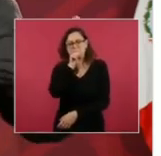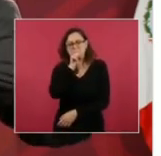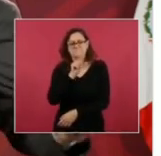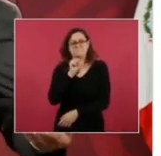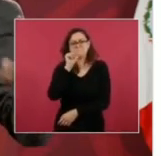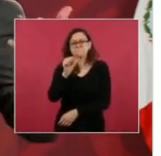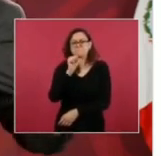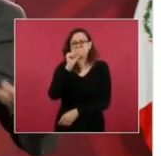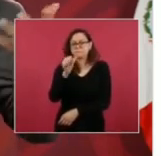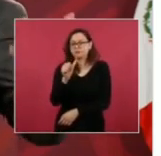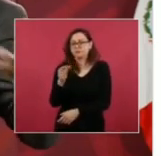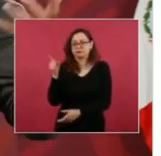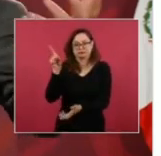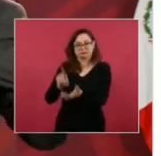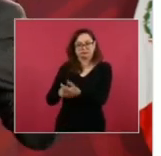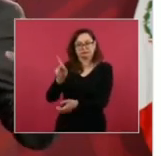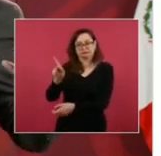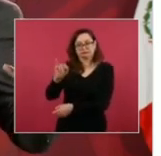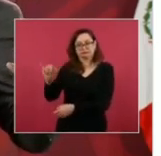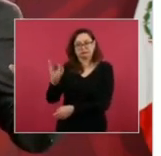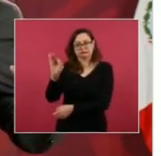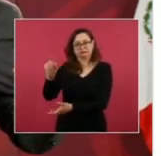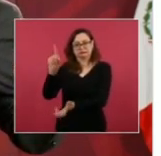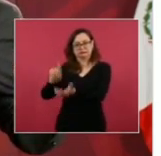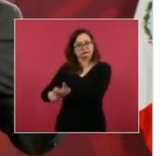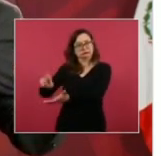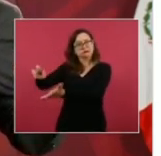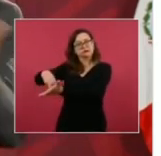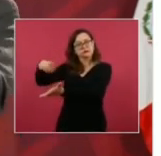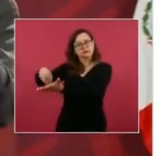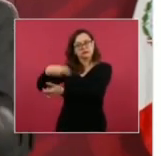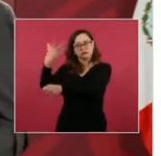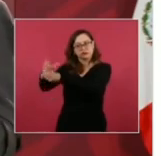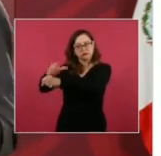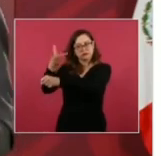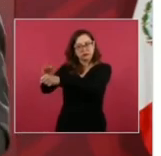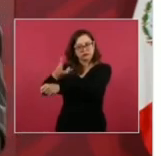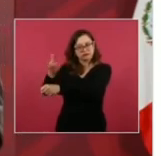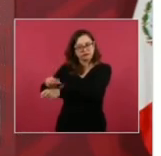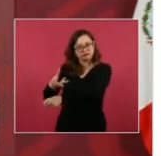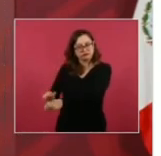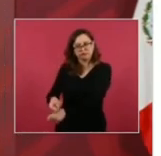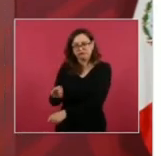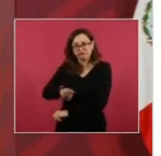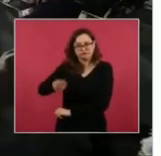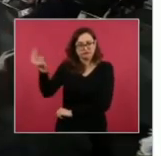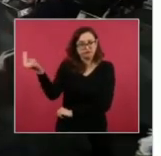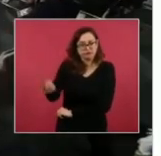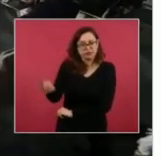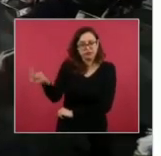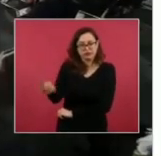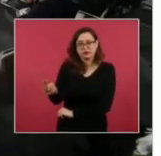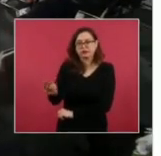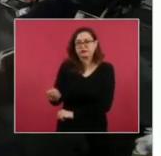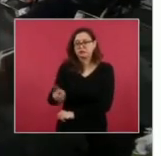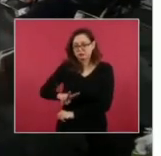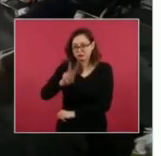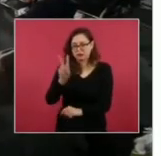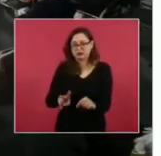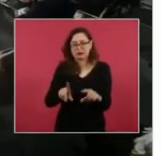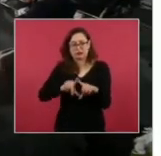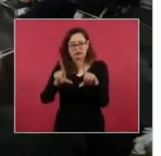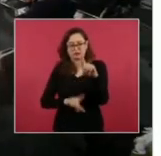sino para reformar el poder judicial de que realmente hay injusticia en